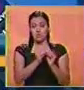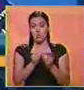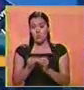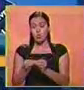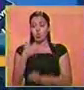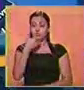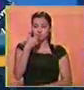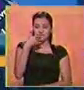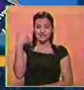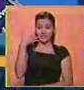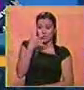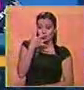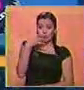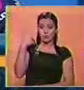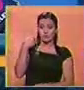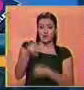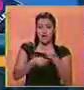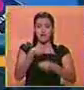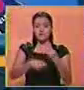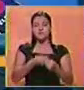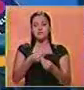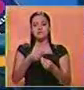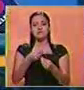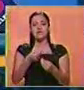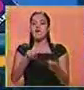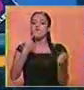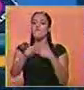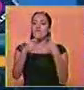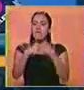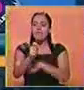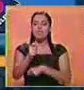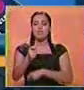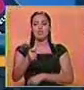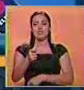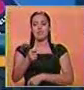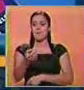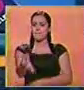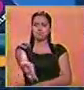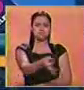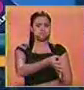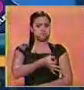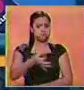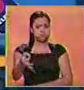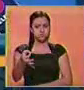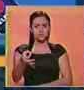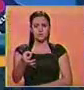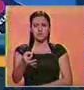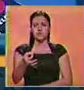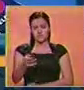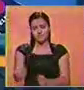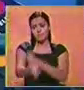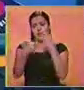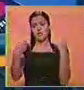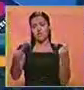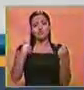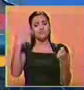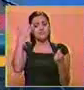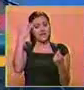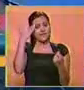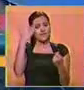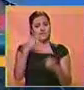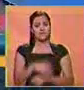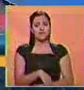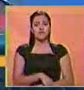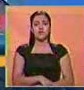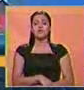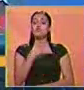hizo recientemente, una oferta de productos editoriales y comerciales excelente, como solo Panorama sabe hacerlo. Nosotros